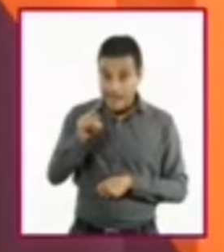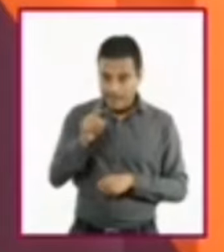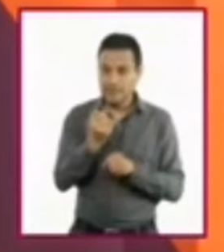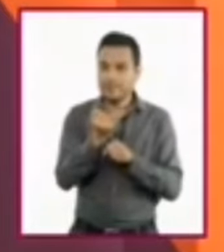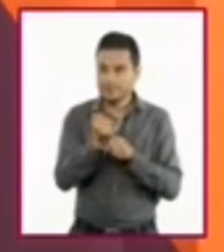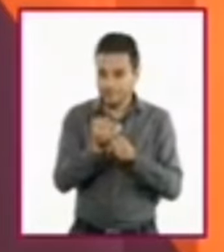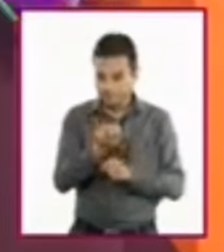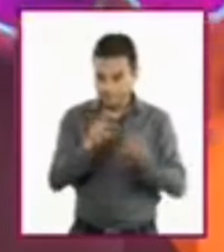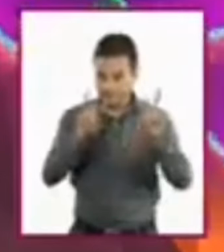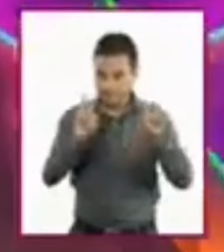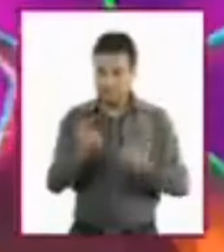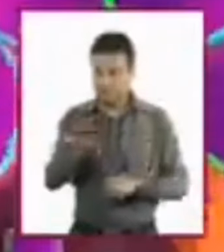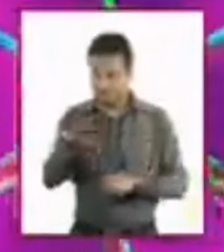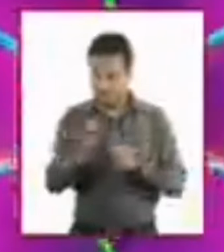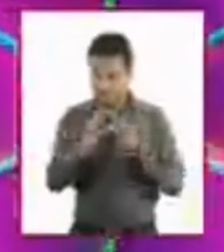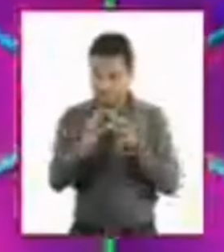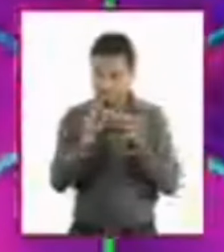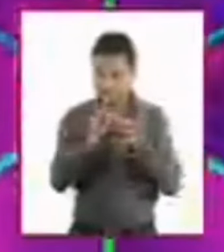al respecto.